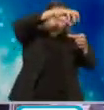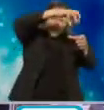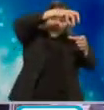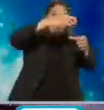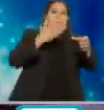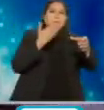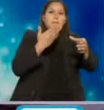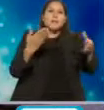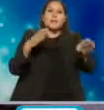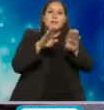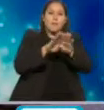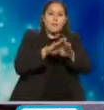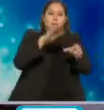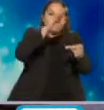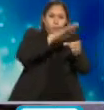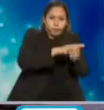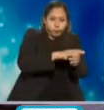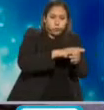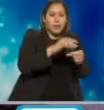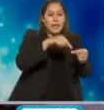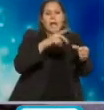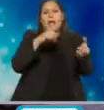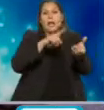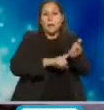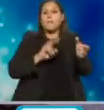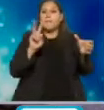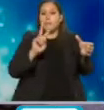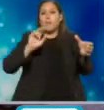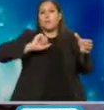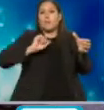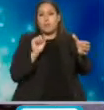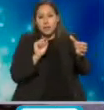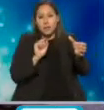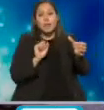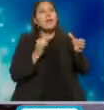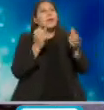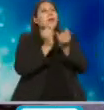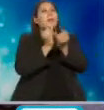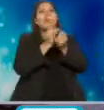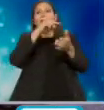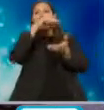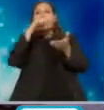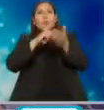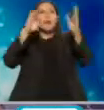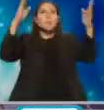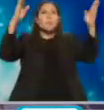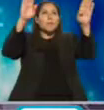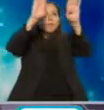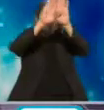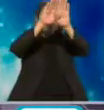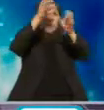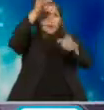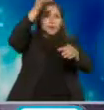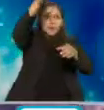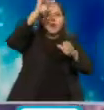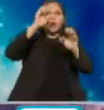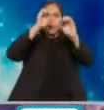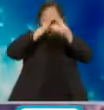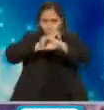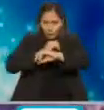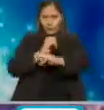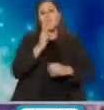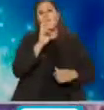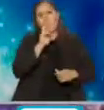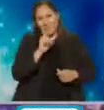tenga para que se mantenga sus propiedades. Y el lugar oscurito de tu casa, en una alacena. Si tú lo mantienes en un lugar oscuro,